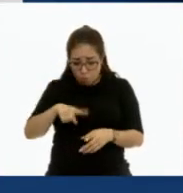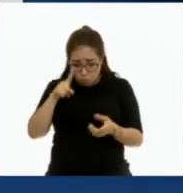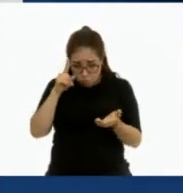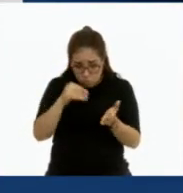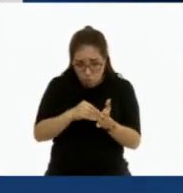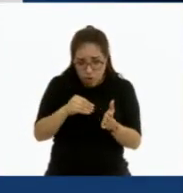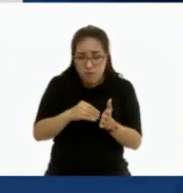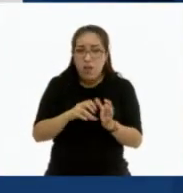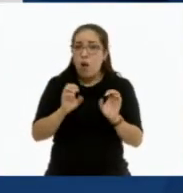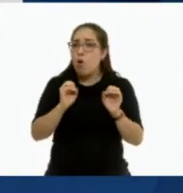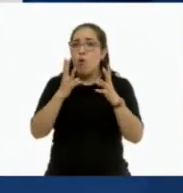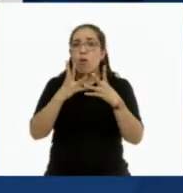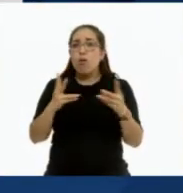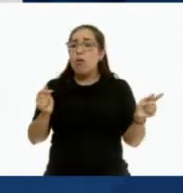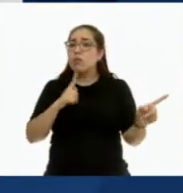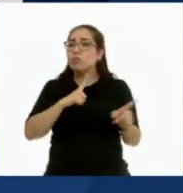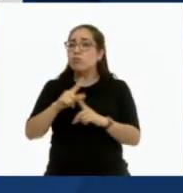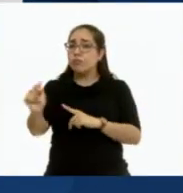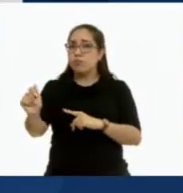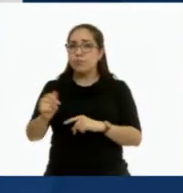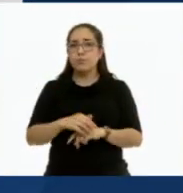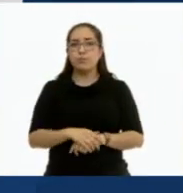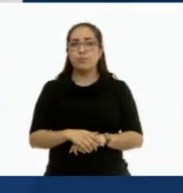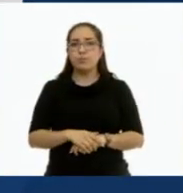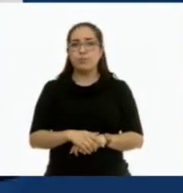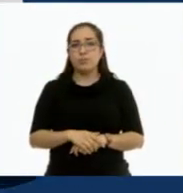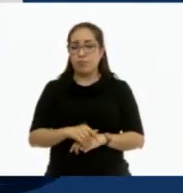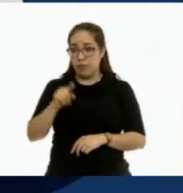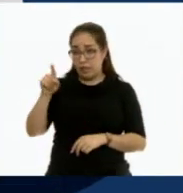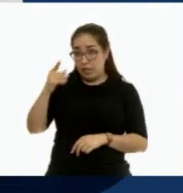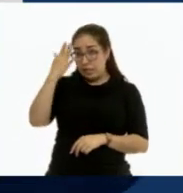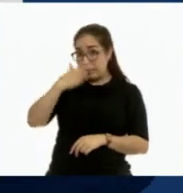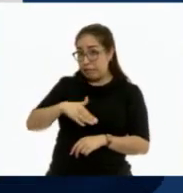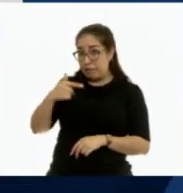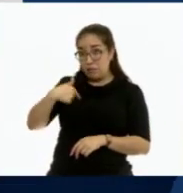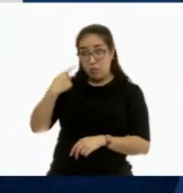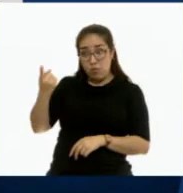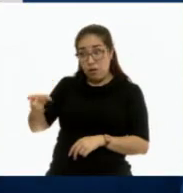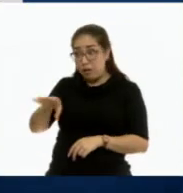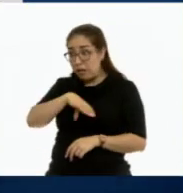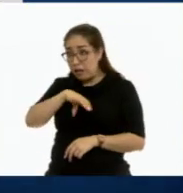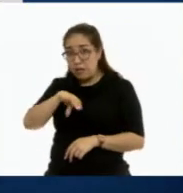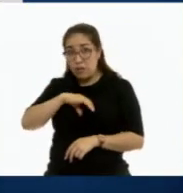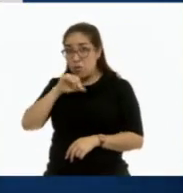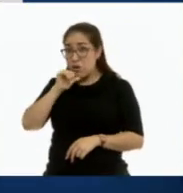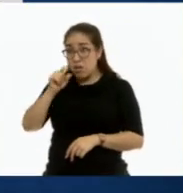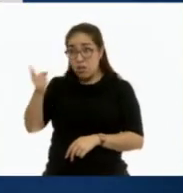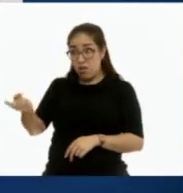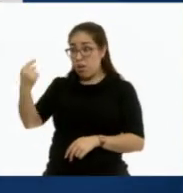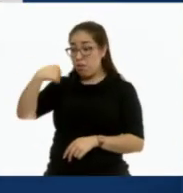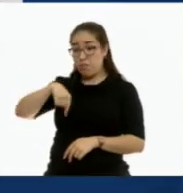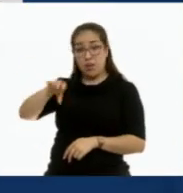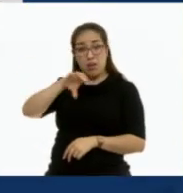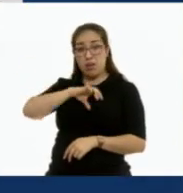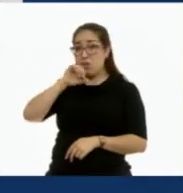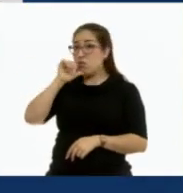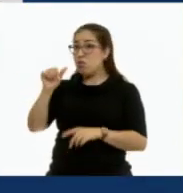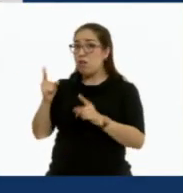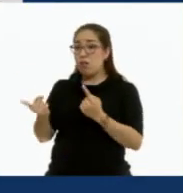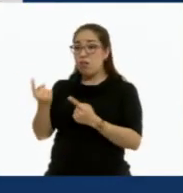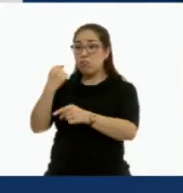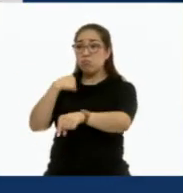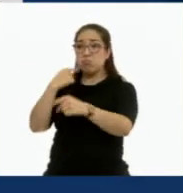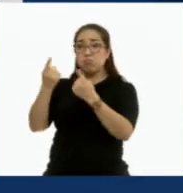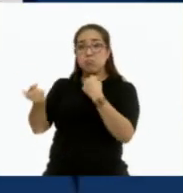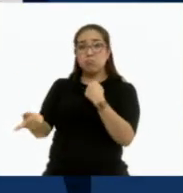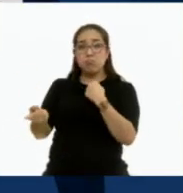fue? ¿Sabe que no lo quise nunca y que tampoco me quería? ¿Por